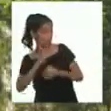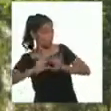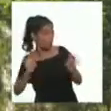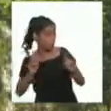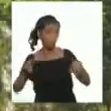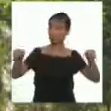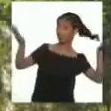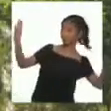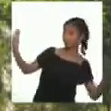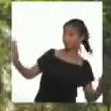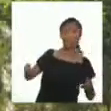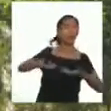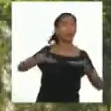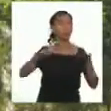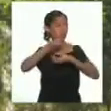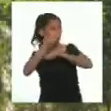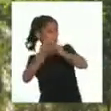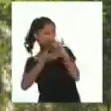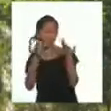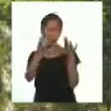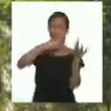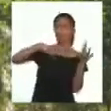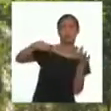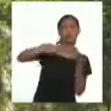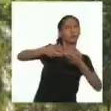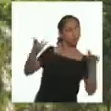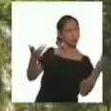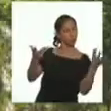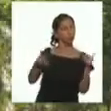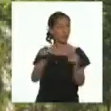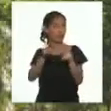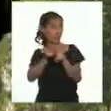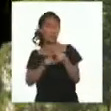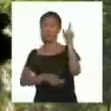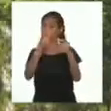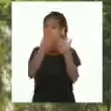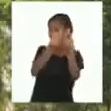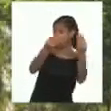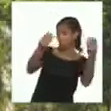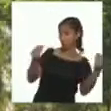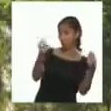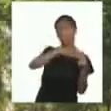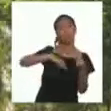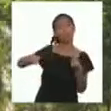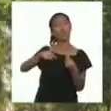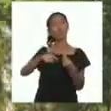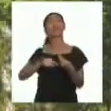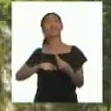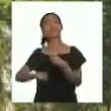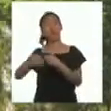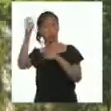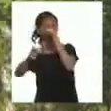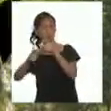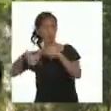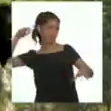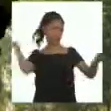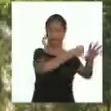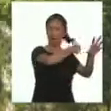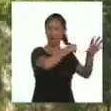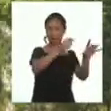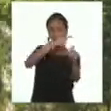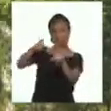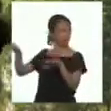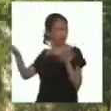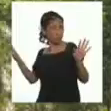mujer. Como comenté, en ese tiempo había muchas personas que sufrían abusos de otras formas.